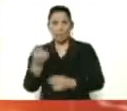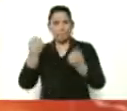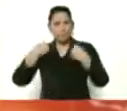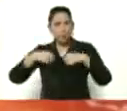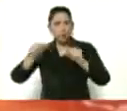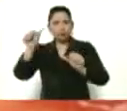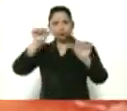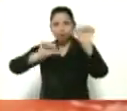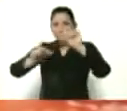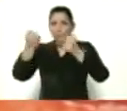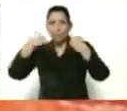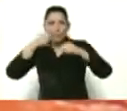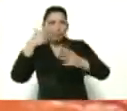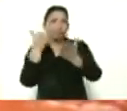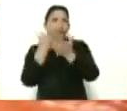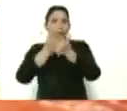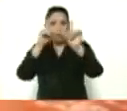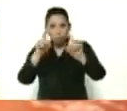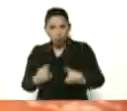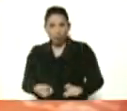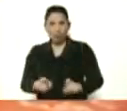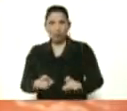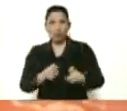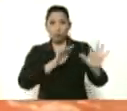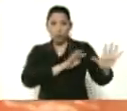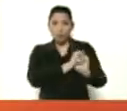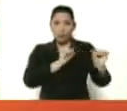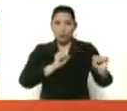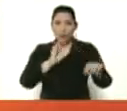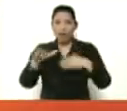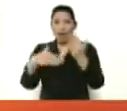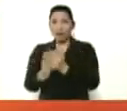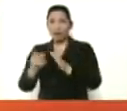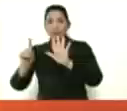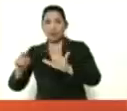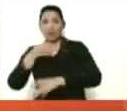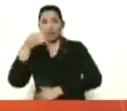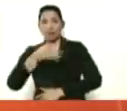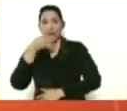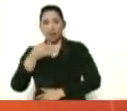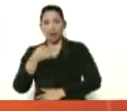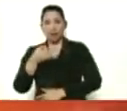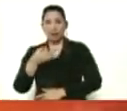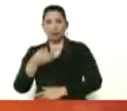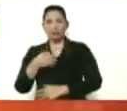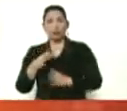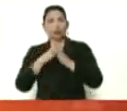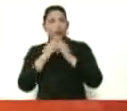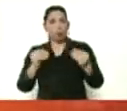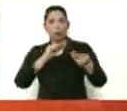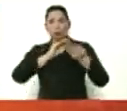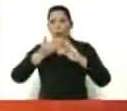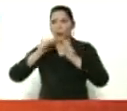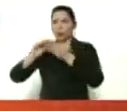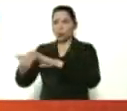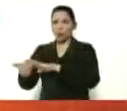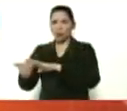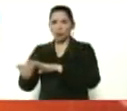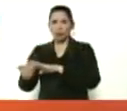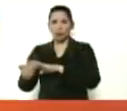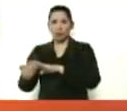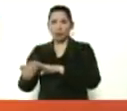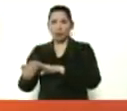un experimento de 9 de la mañana a 6 de la tarde, para que en todas las comunidades, a